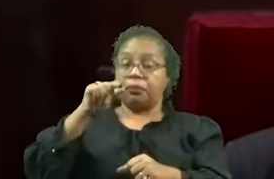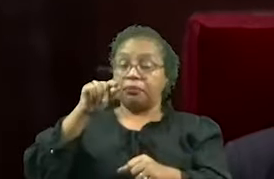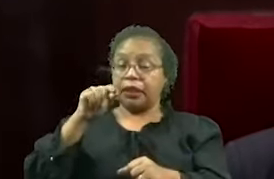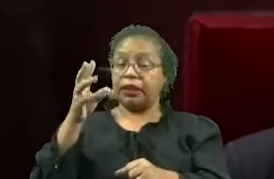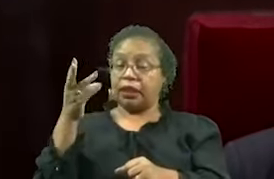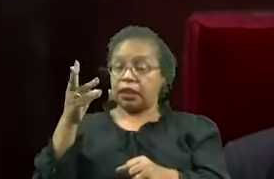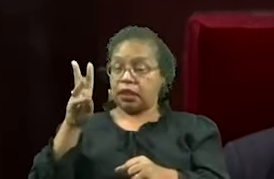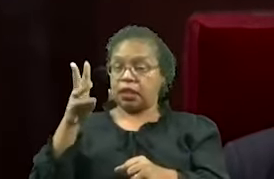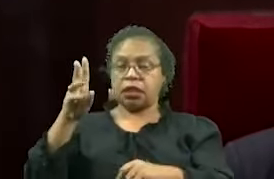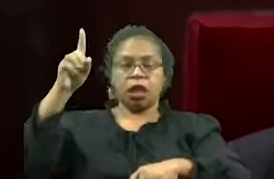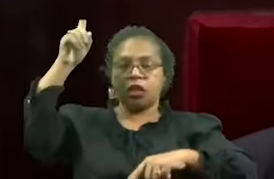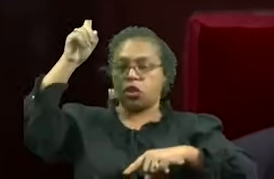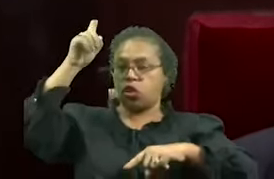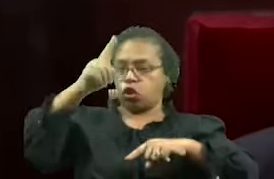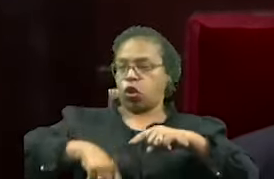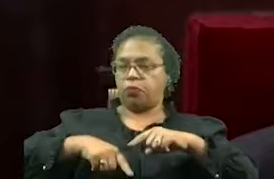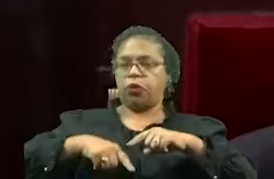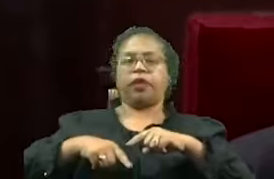volver a